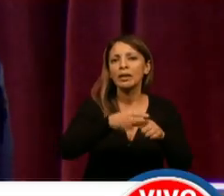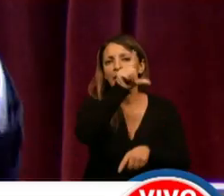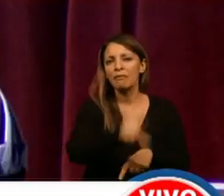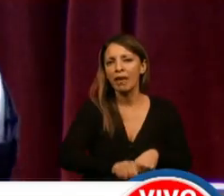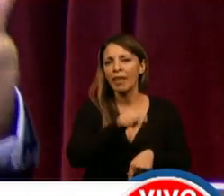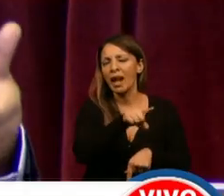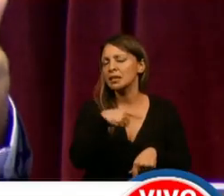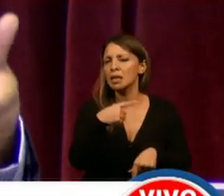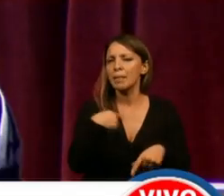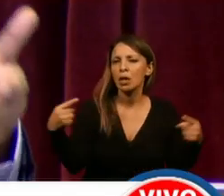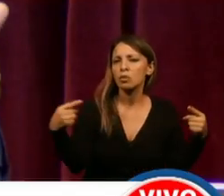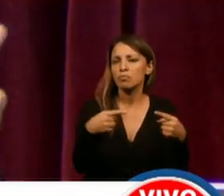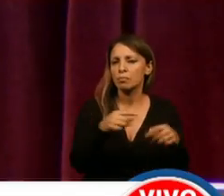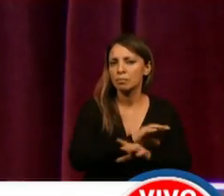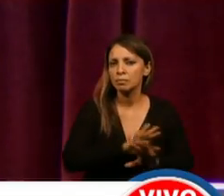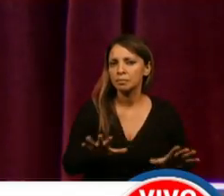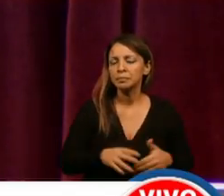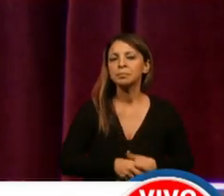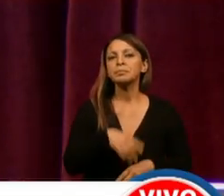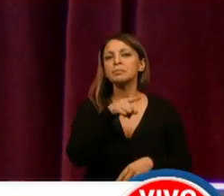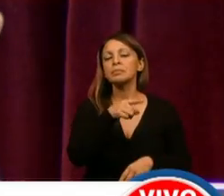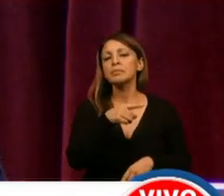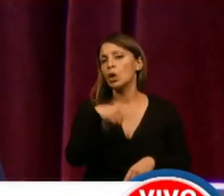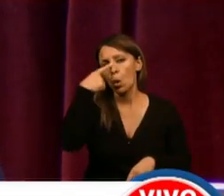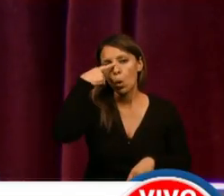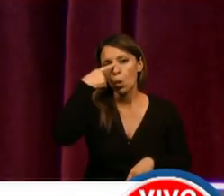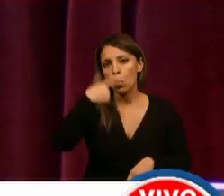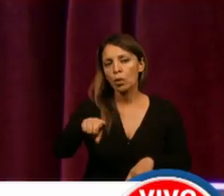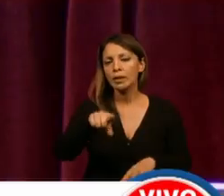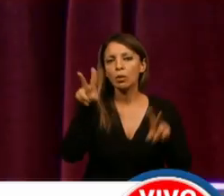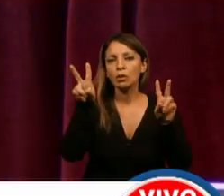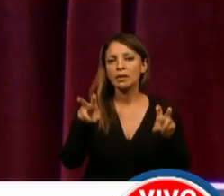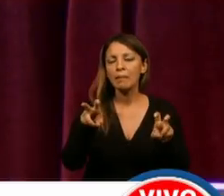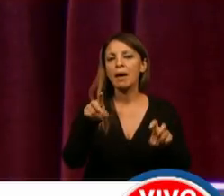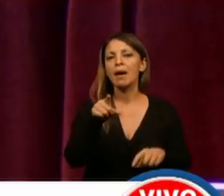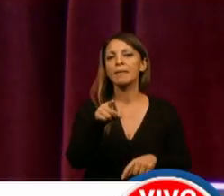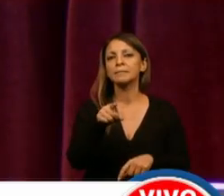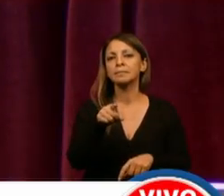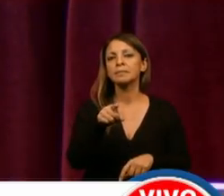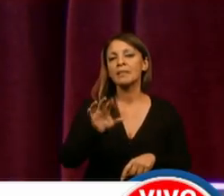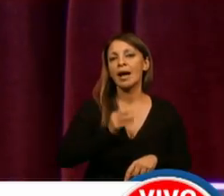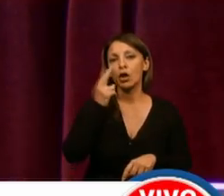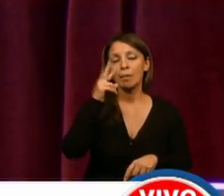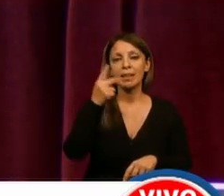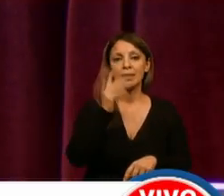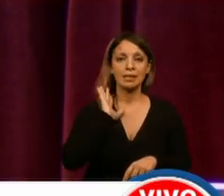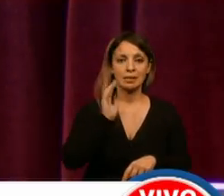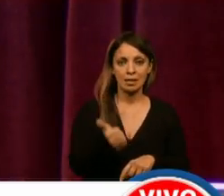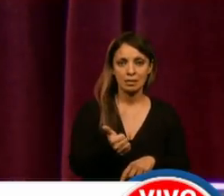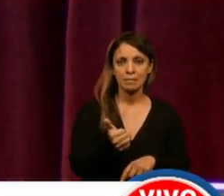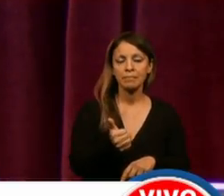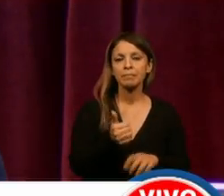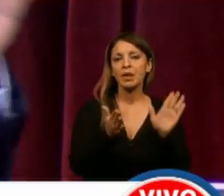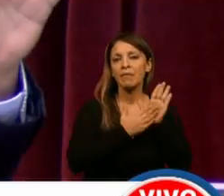y políticas en perspectiva de justicia distributiva cierro solamente en una sola cuestión remarcando que en el año 2016 una